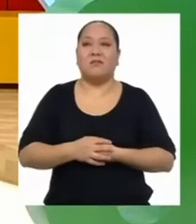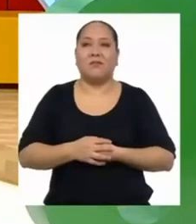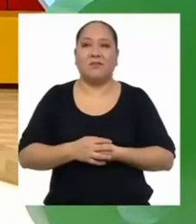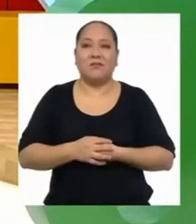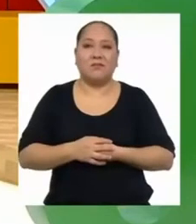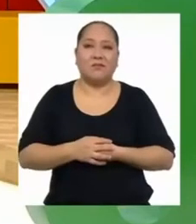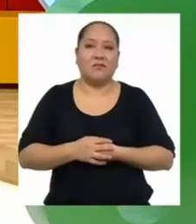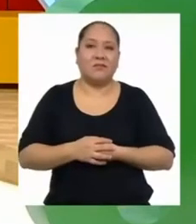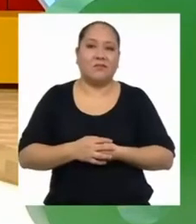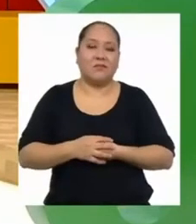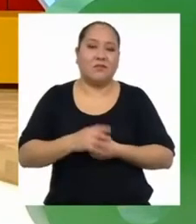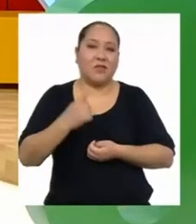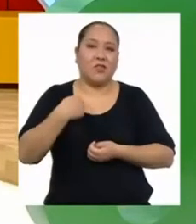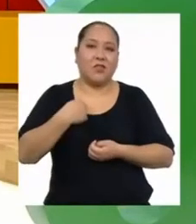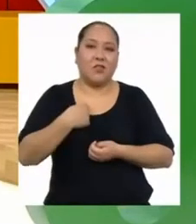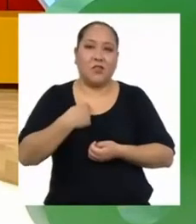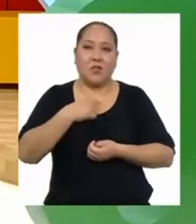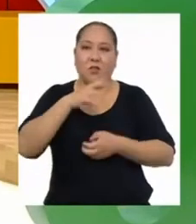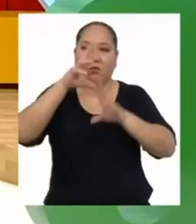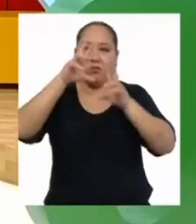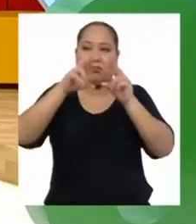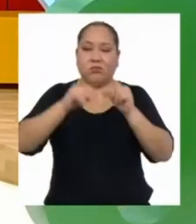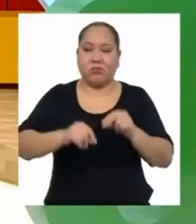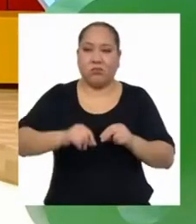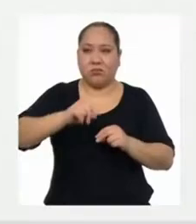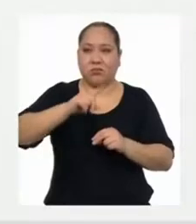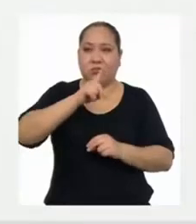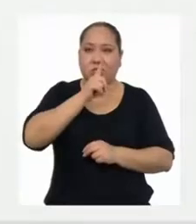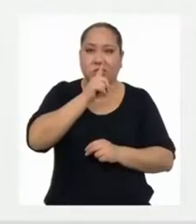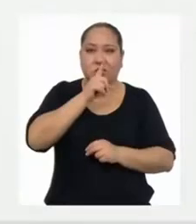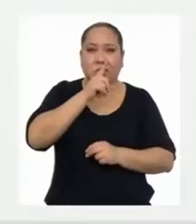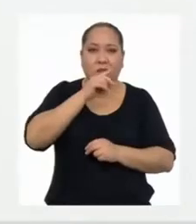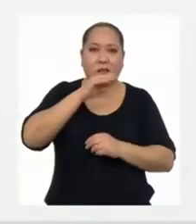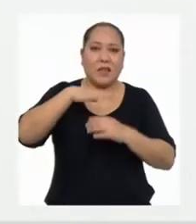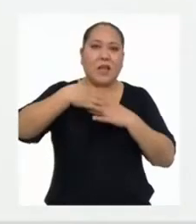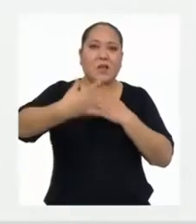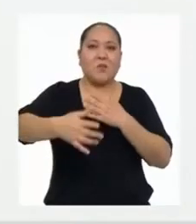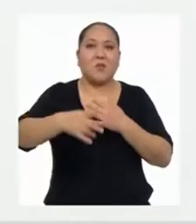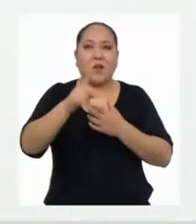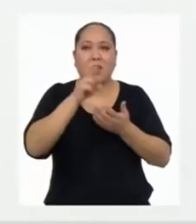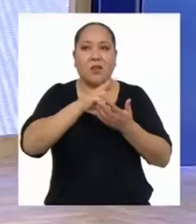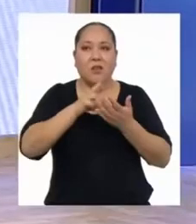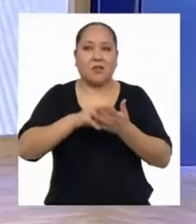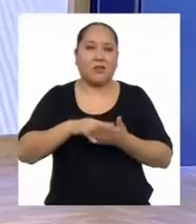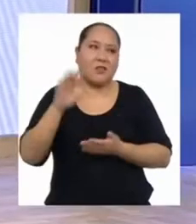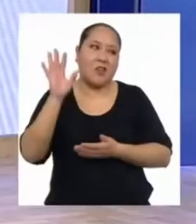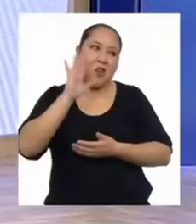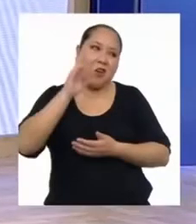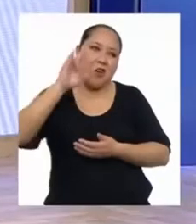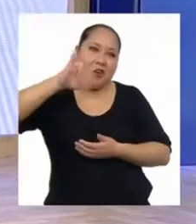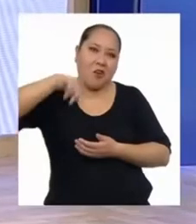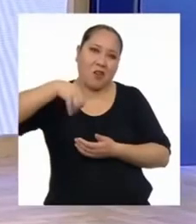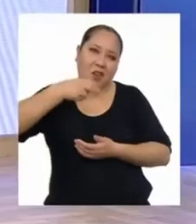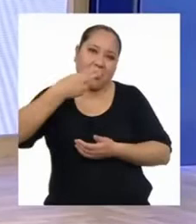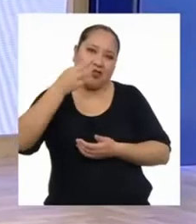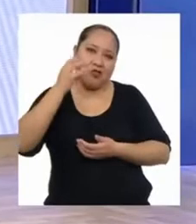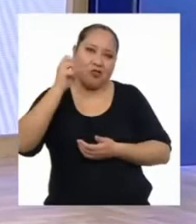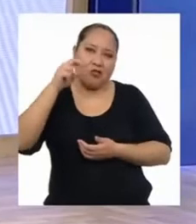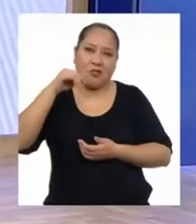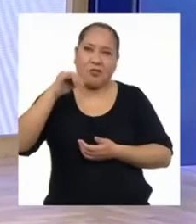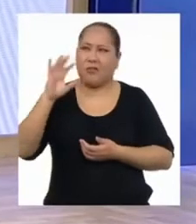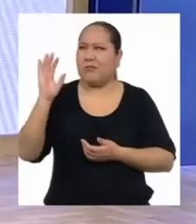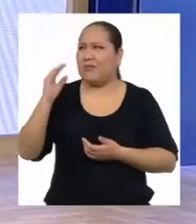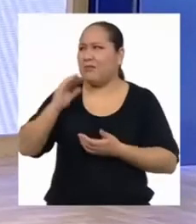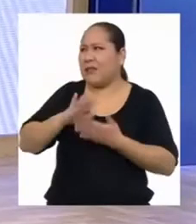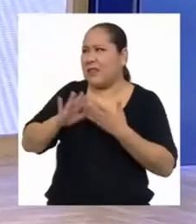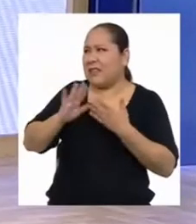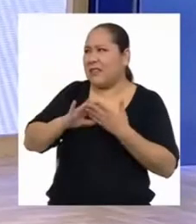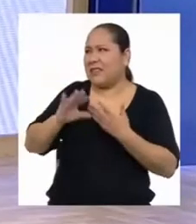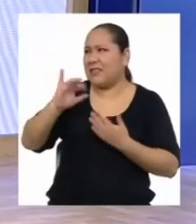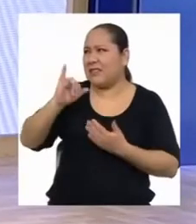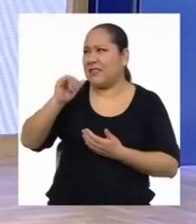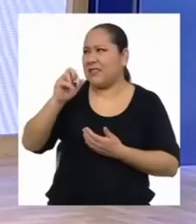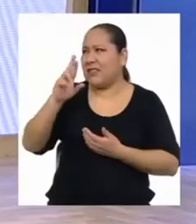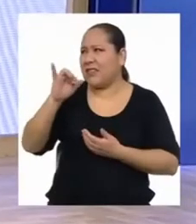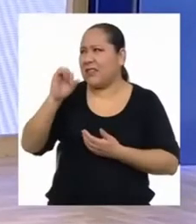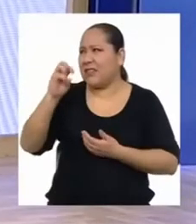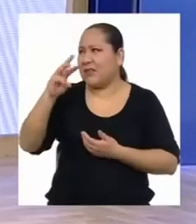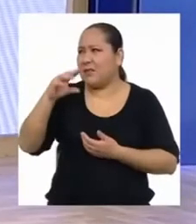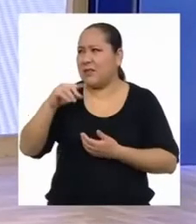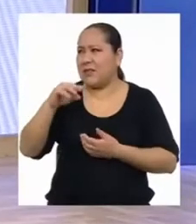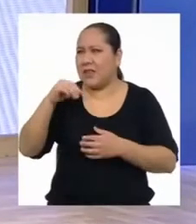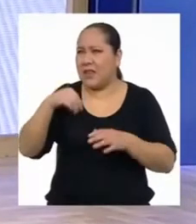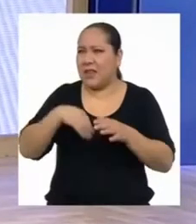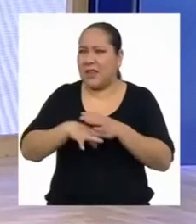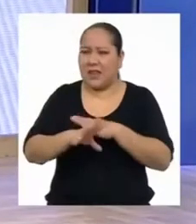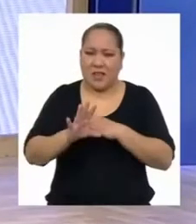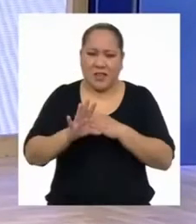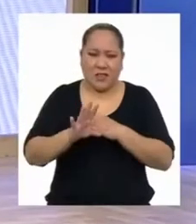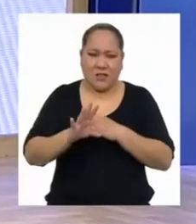Lo voy a silenciar un rato para leerlo después. Hola, Jonathan. Perdón, Yaremis, justo entró tu llamada y seguro